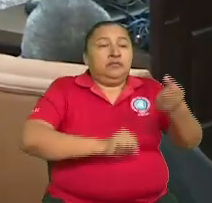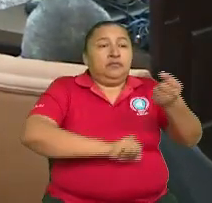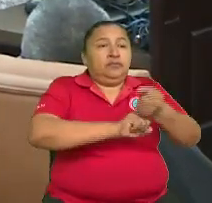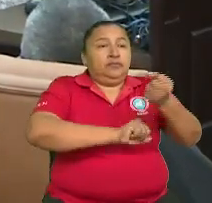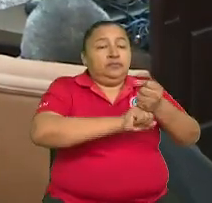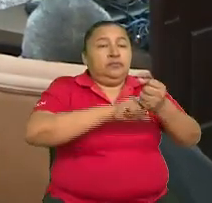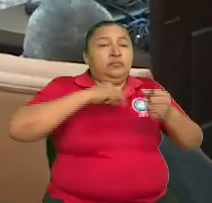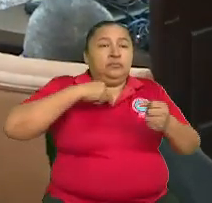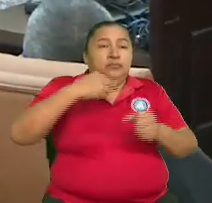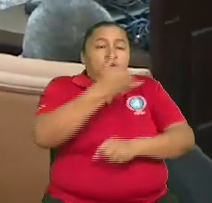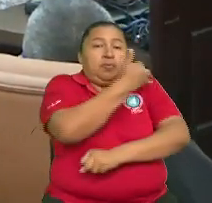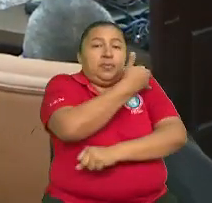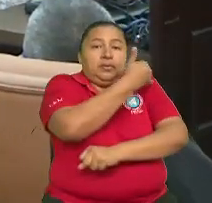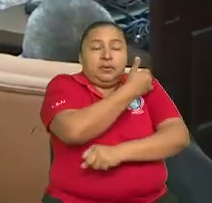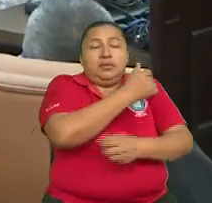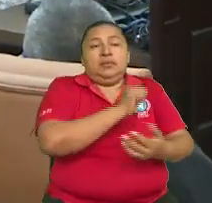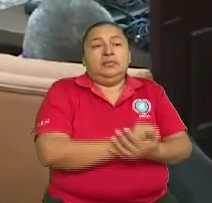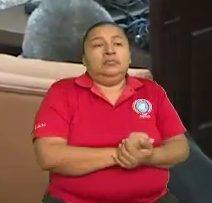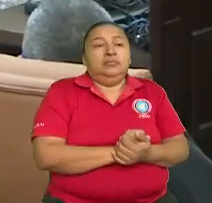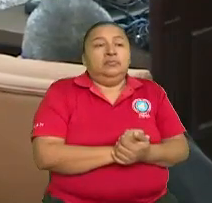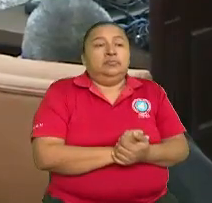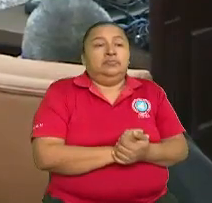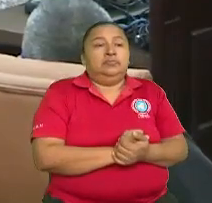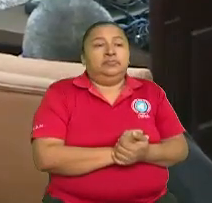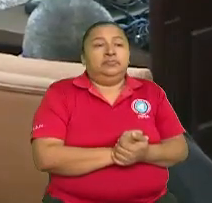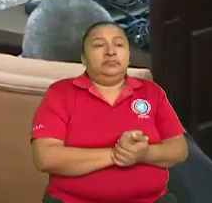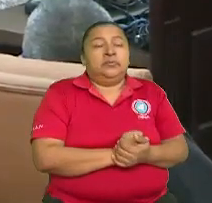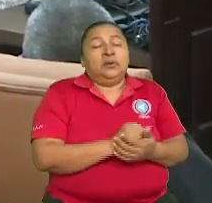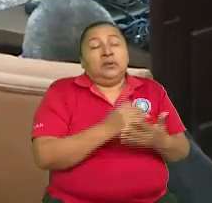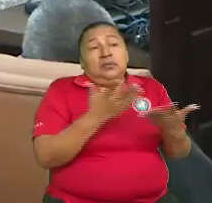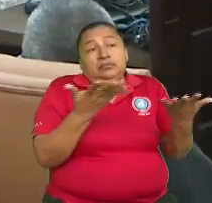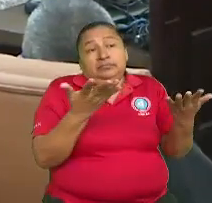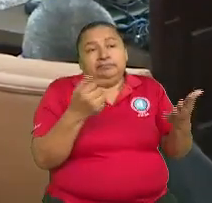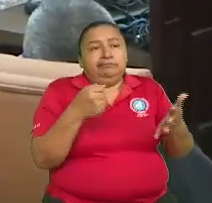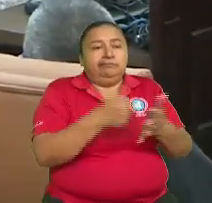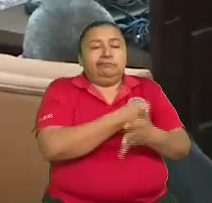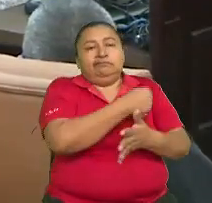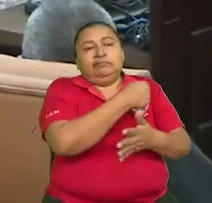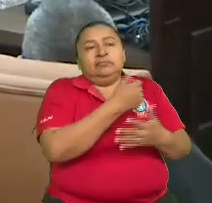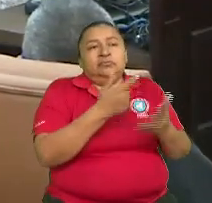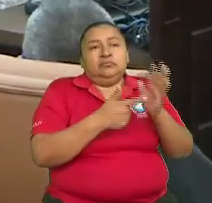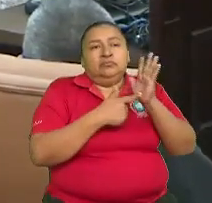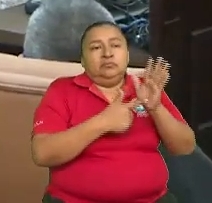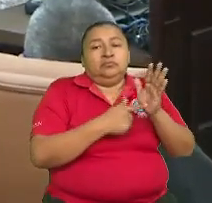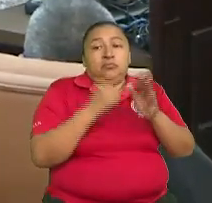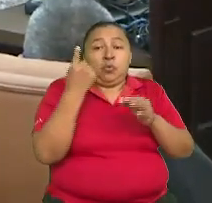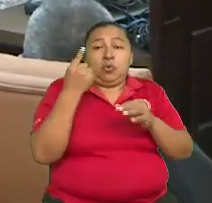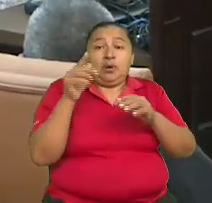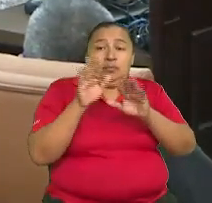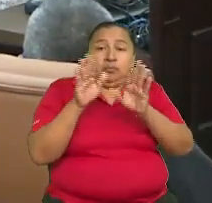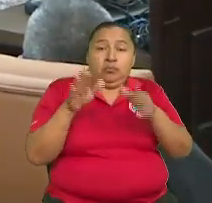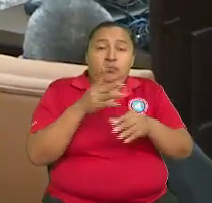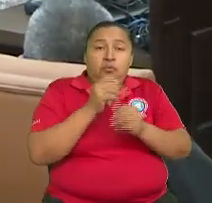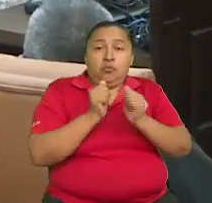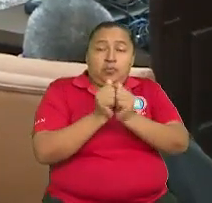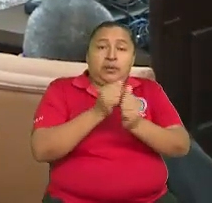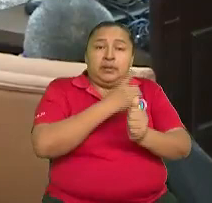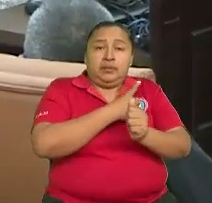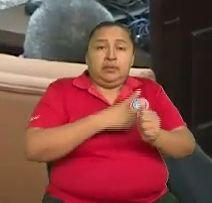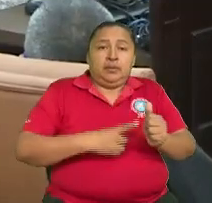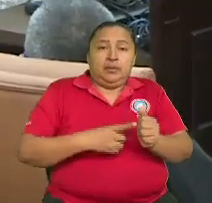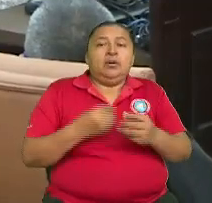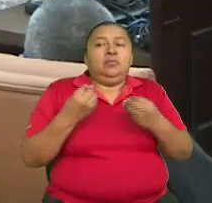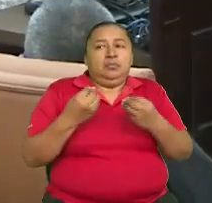fortalecer nuestros hospitales. Es lamentable, por ejemplo, que una colega, muy de